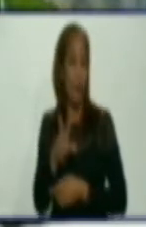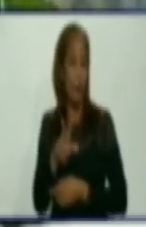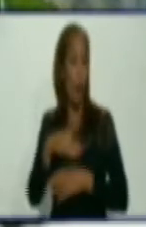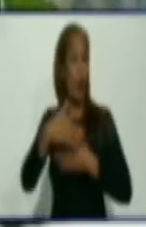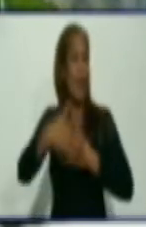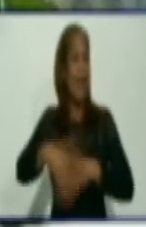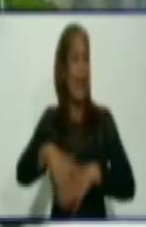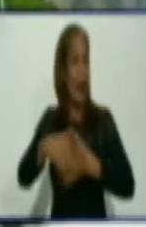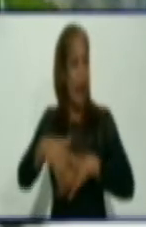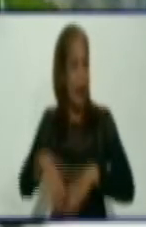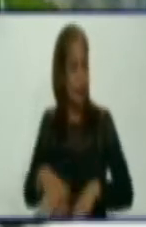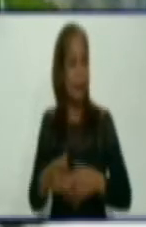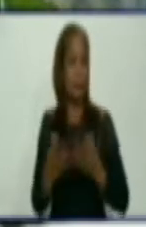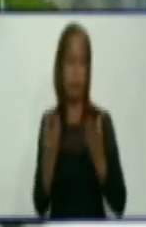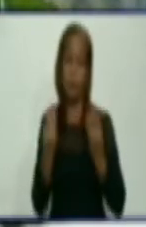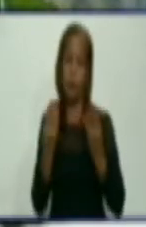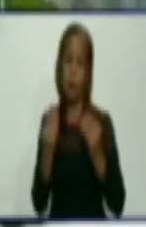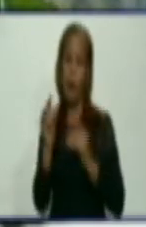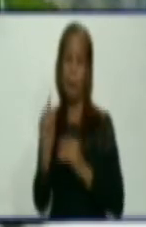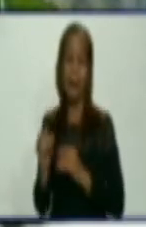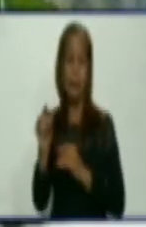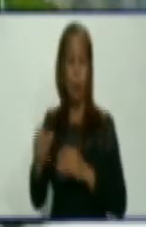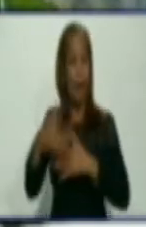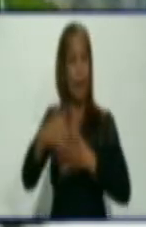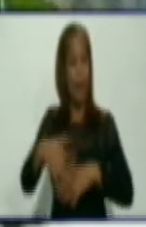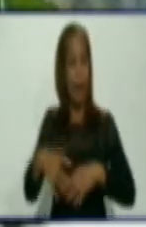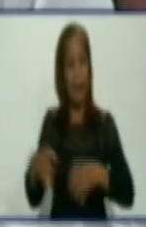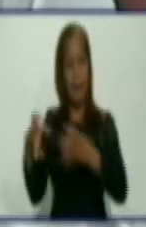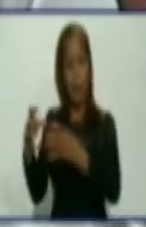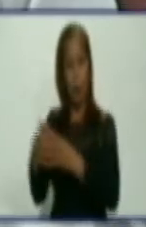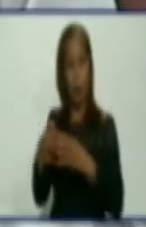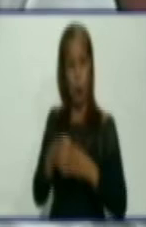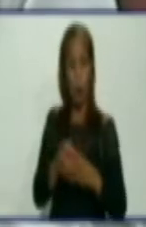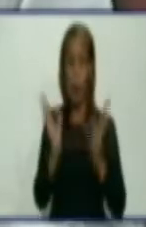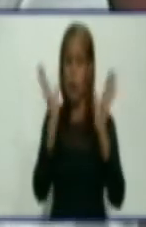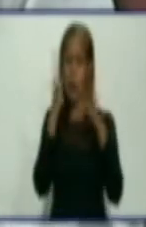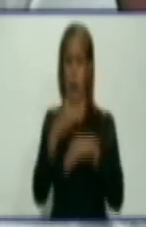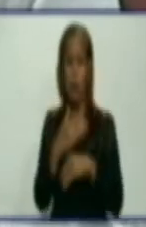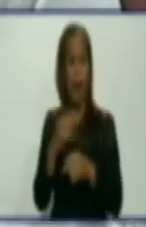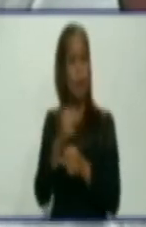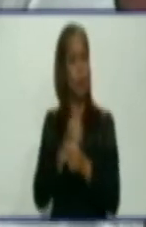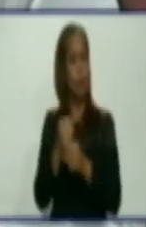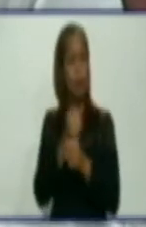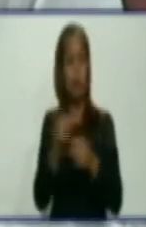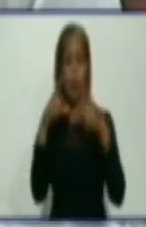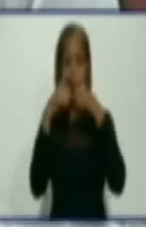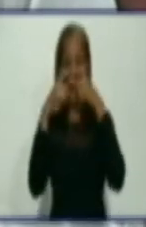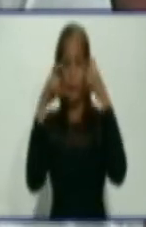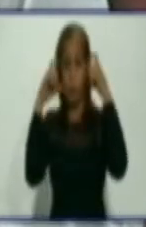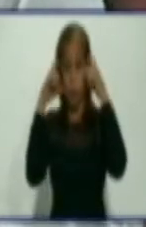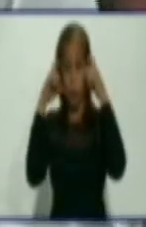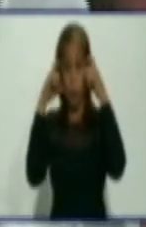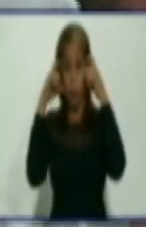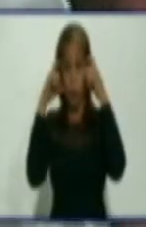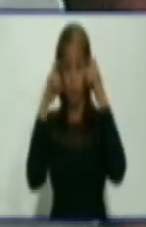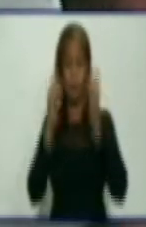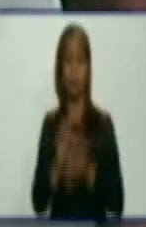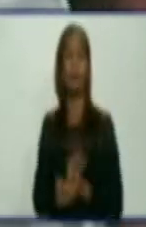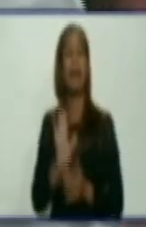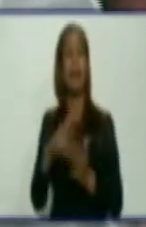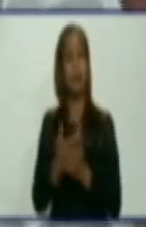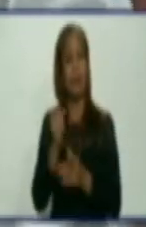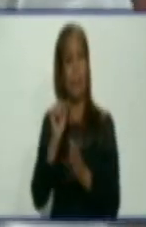mañana o pasado mañana un rebrote de la COVID-19? Sí, a ver, comenzamos por lo de la convalecencia, que creo que es